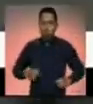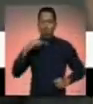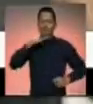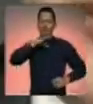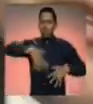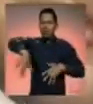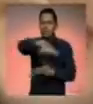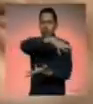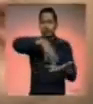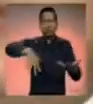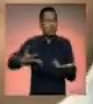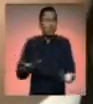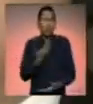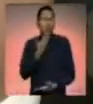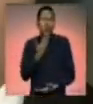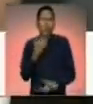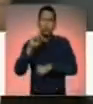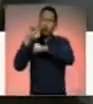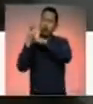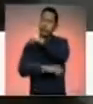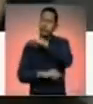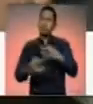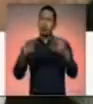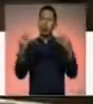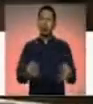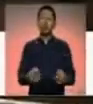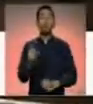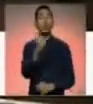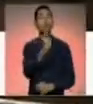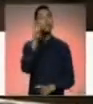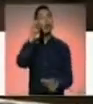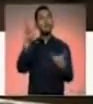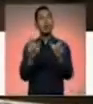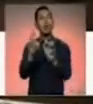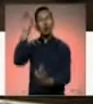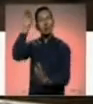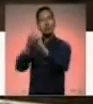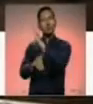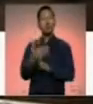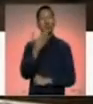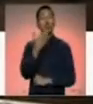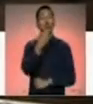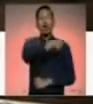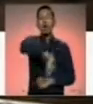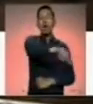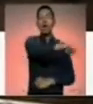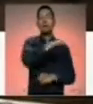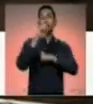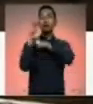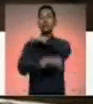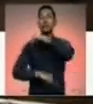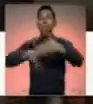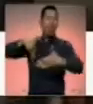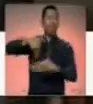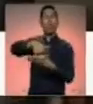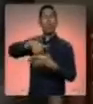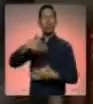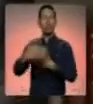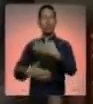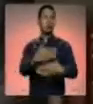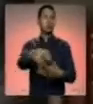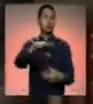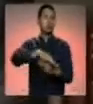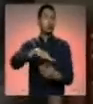Para el jurista Luis Valladares, estos actos podrían ser procesados como delito de obstaculización del proceso electoral.